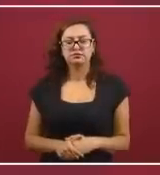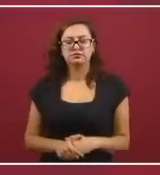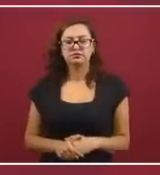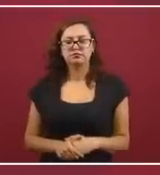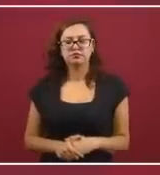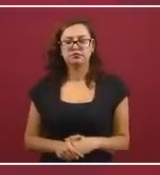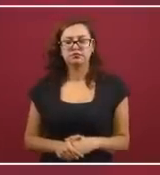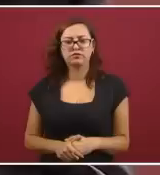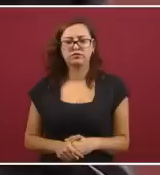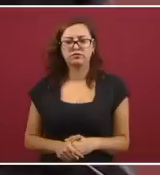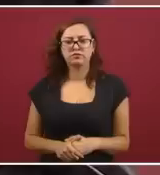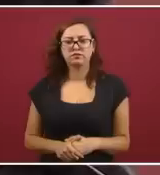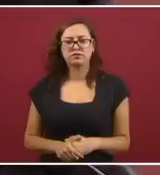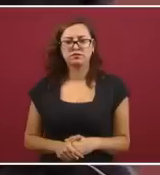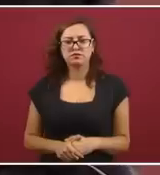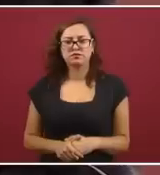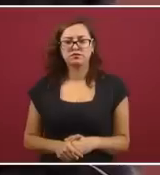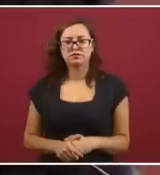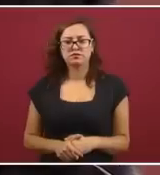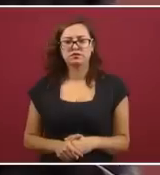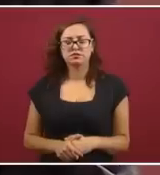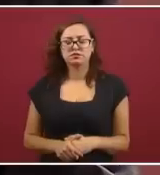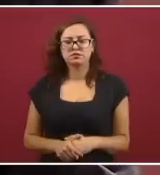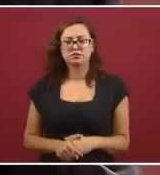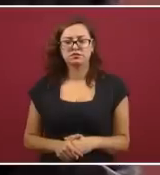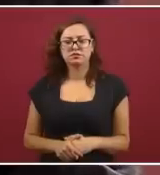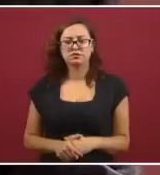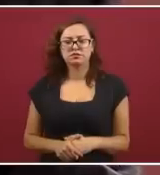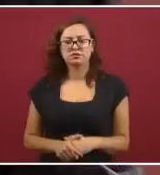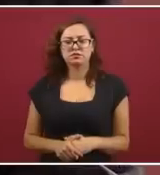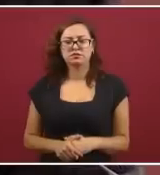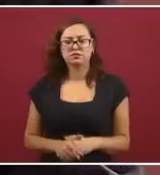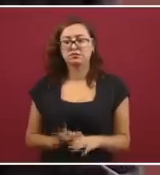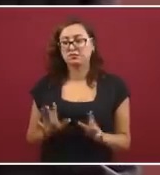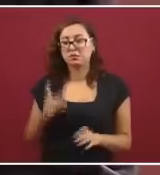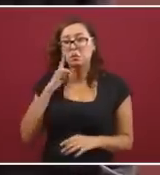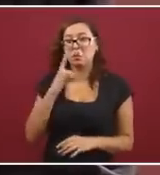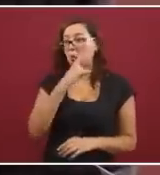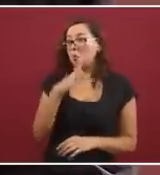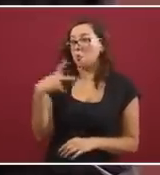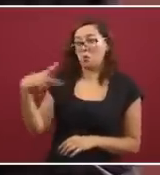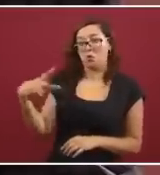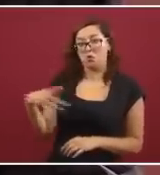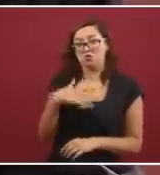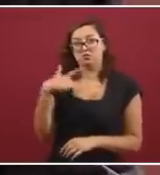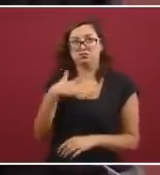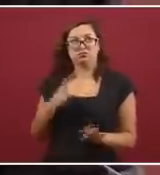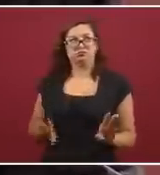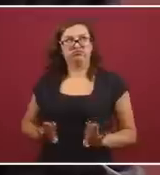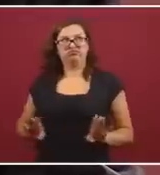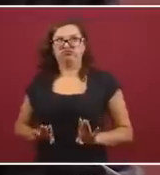cada quien puede hacer lo que considere más conveniente